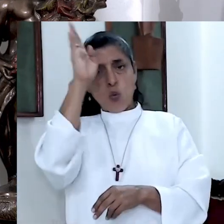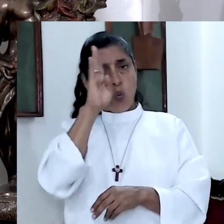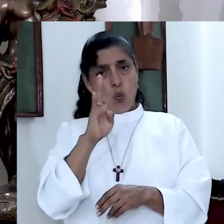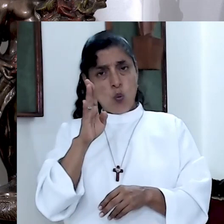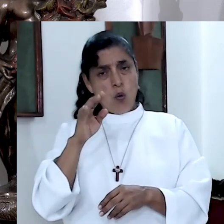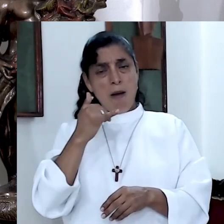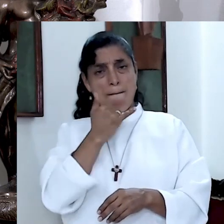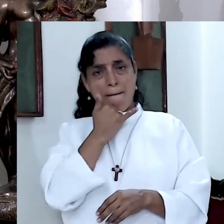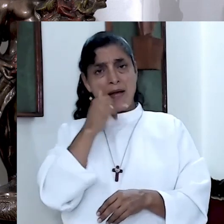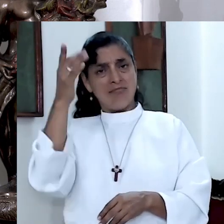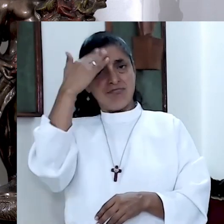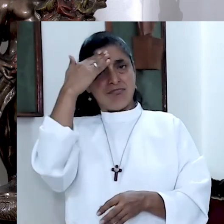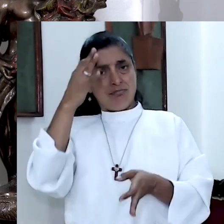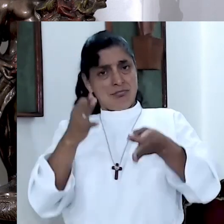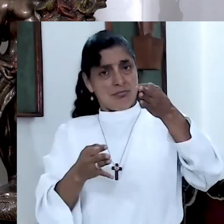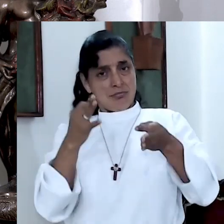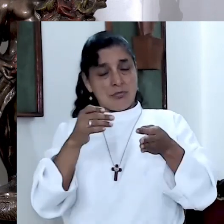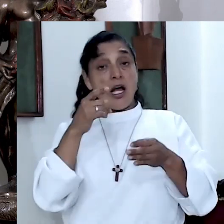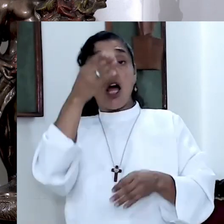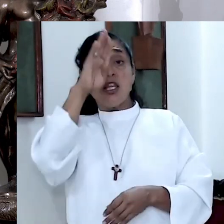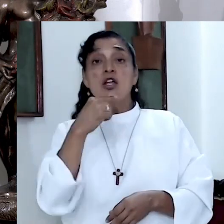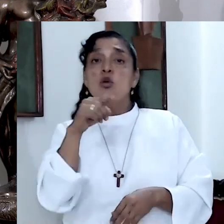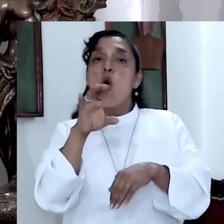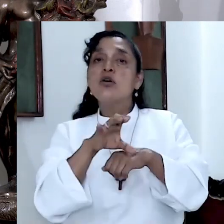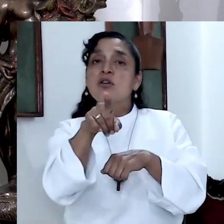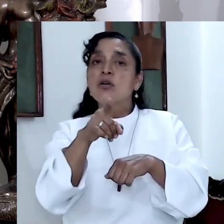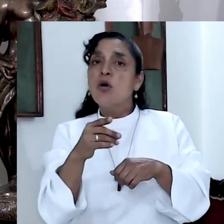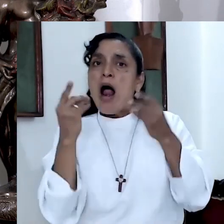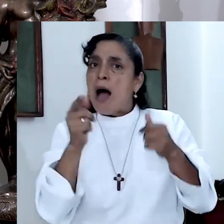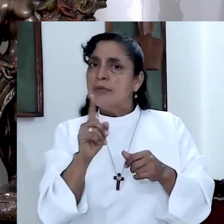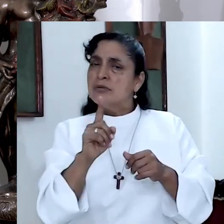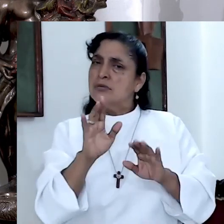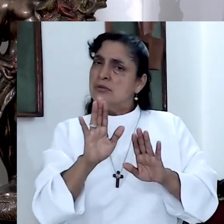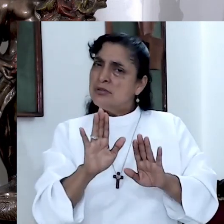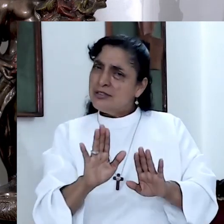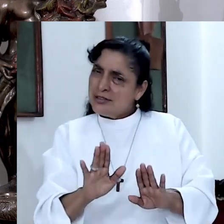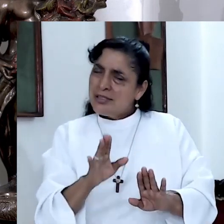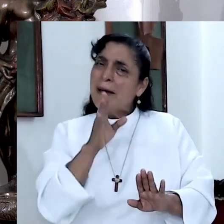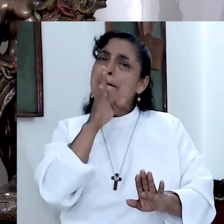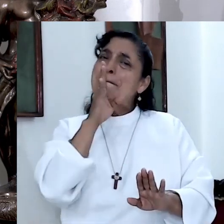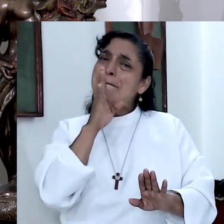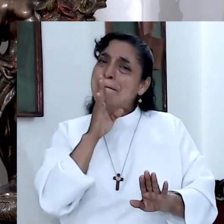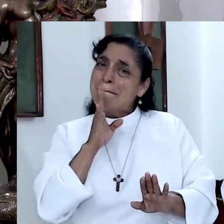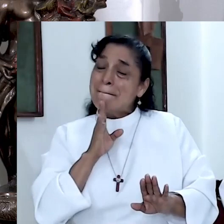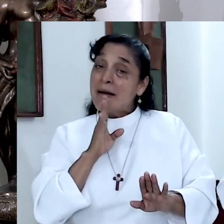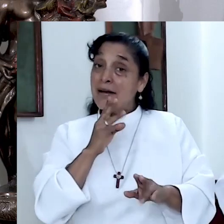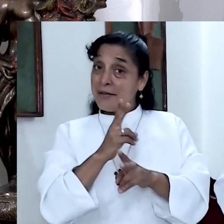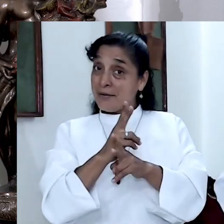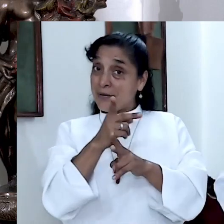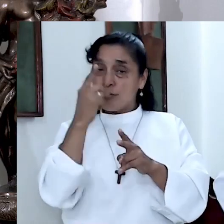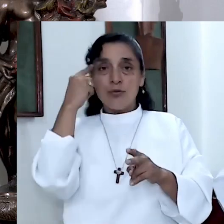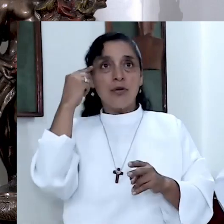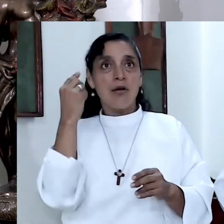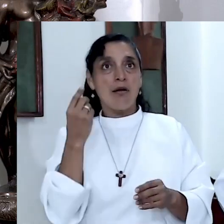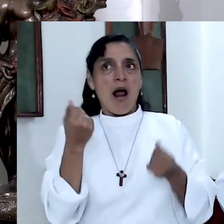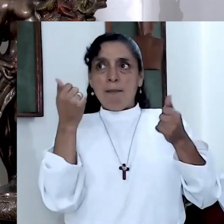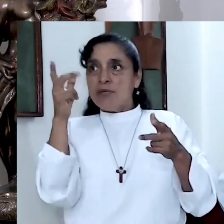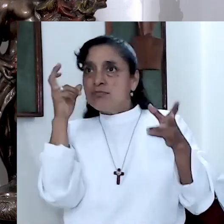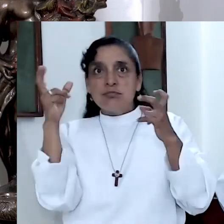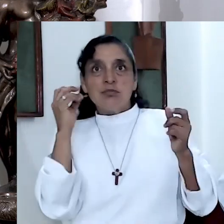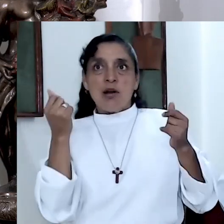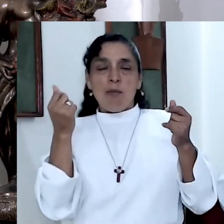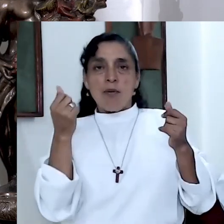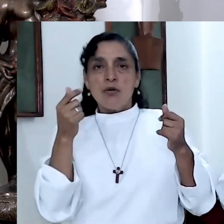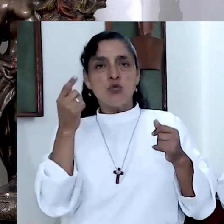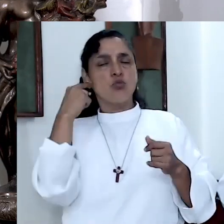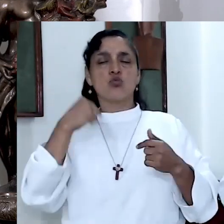no, hay que ir despacio. Lo que pasa es que nosotros pensamos así porque inmediatamente nos creemos que estamos de la parte